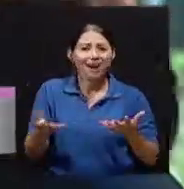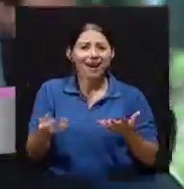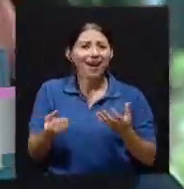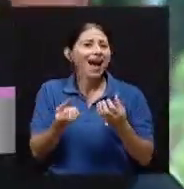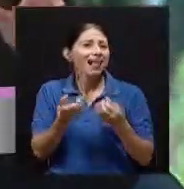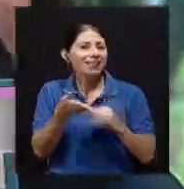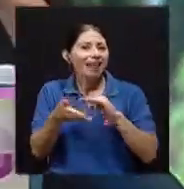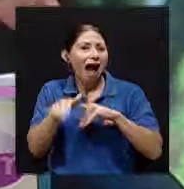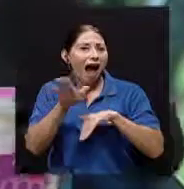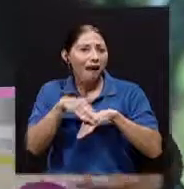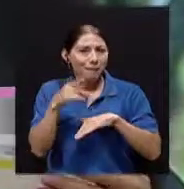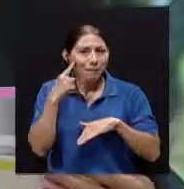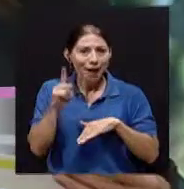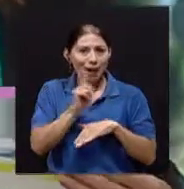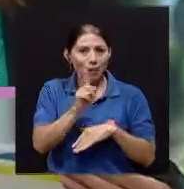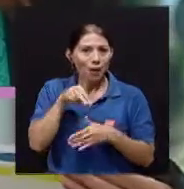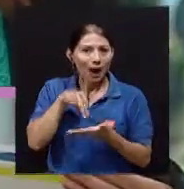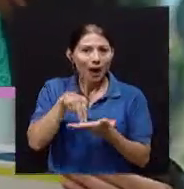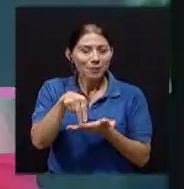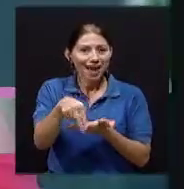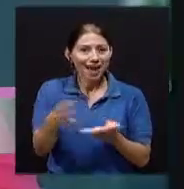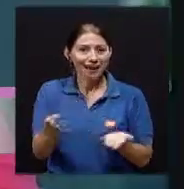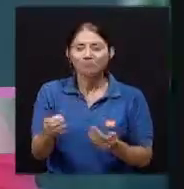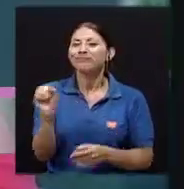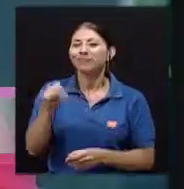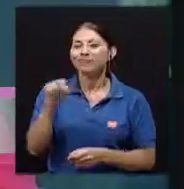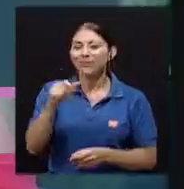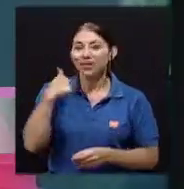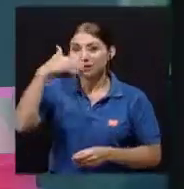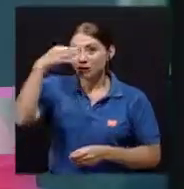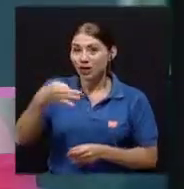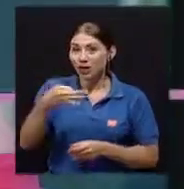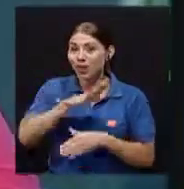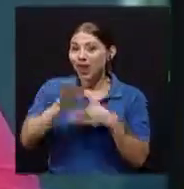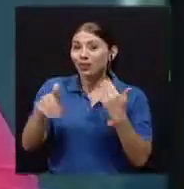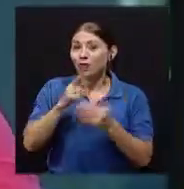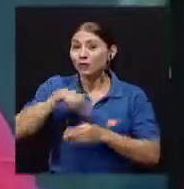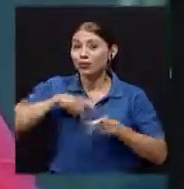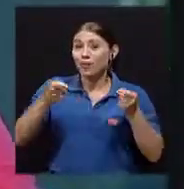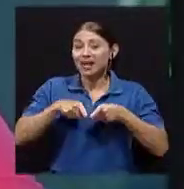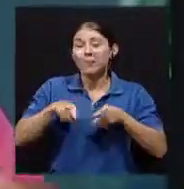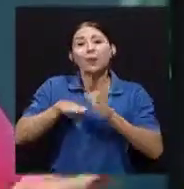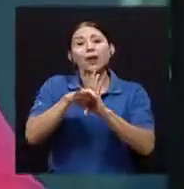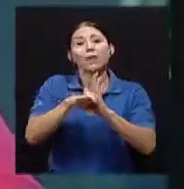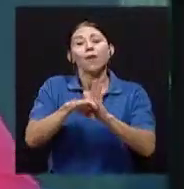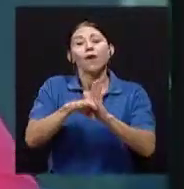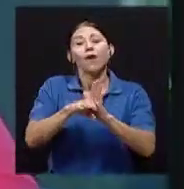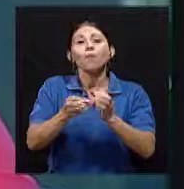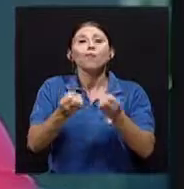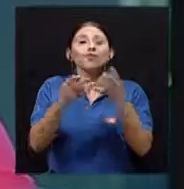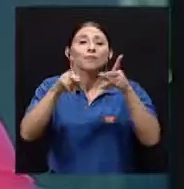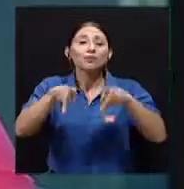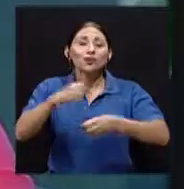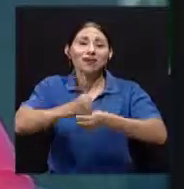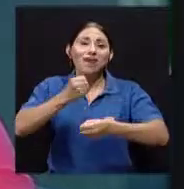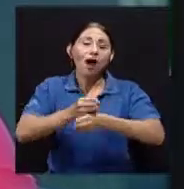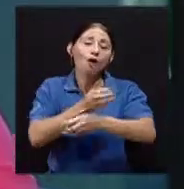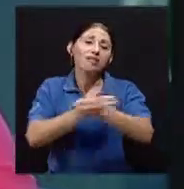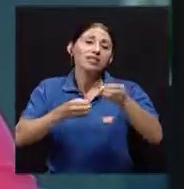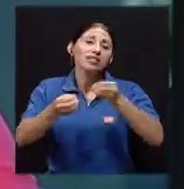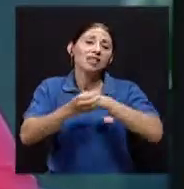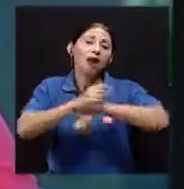hacen sí, un montón de trampillas sí. Para y evitarlo. Definitivamente, yo creo que a todos nos pasa, cuando uno pasa en una oficina muchas horas, la mayoría de la gente que